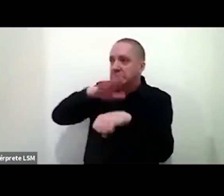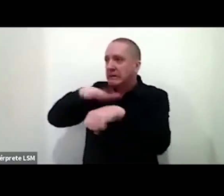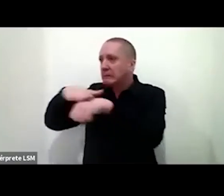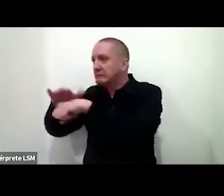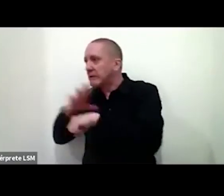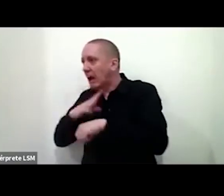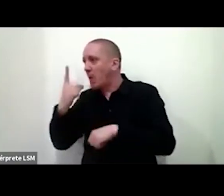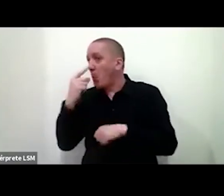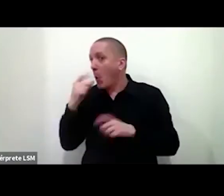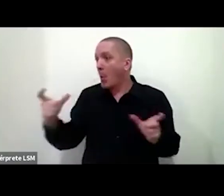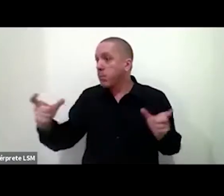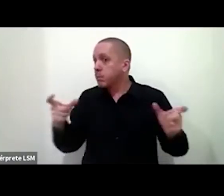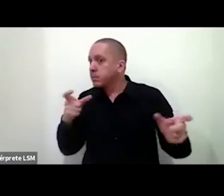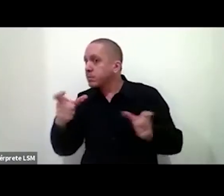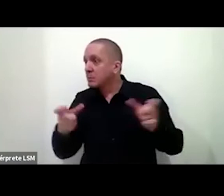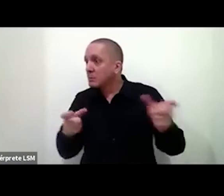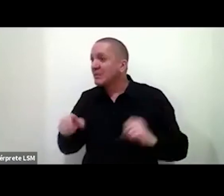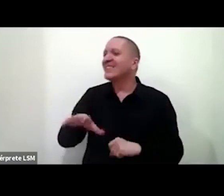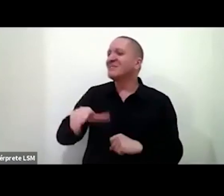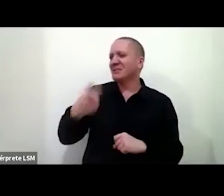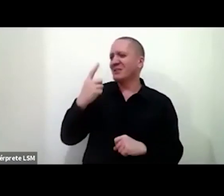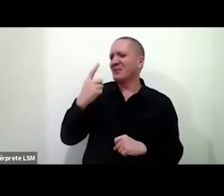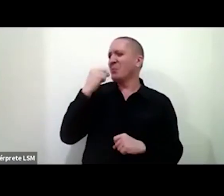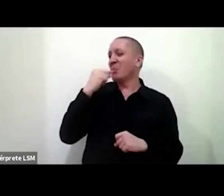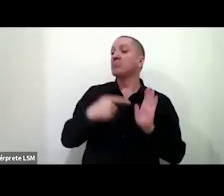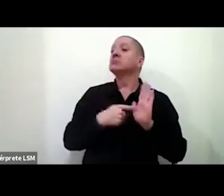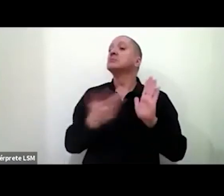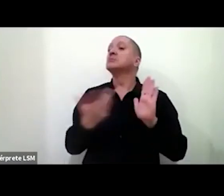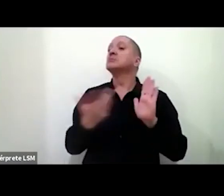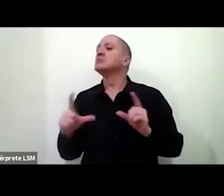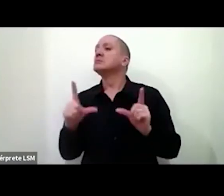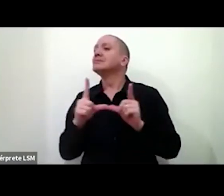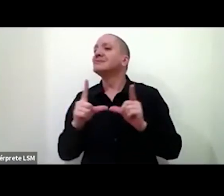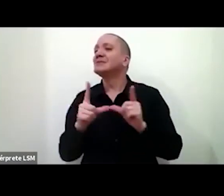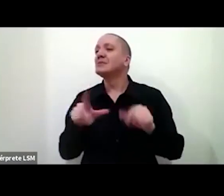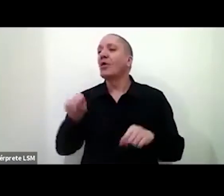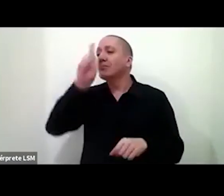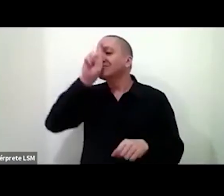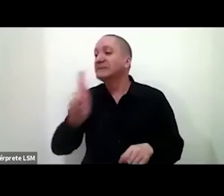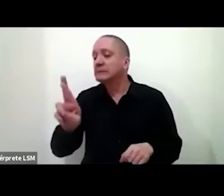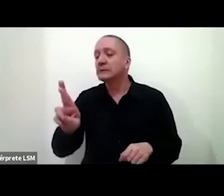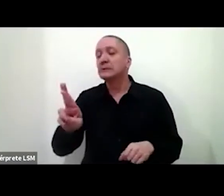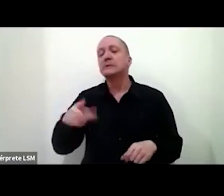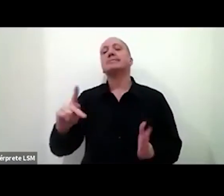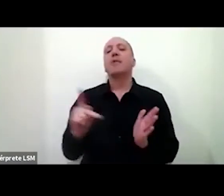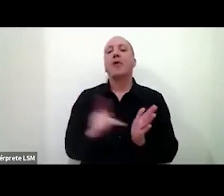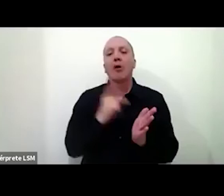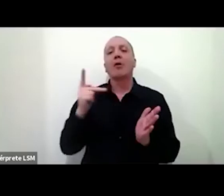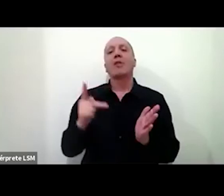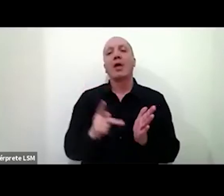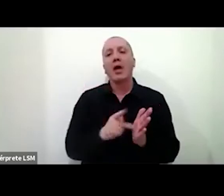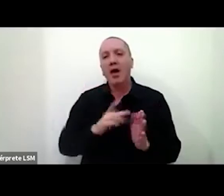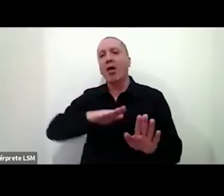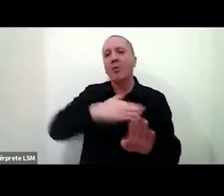porque los pedidos de identificación, donde no es reconocida nuestra identidad, que también vuelve a ser vulnerada,